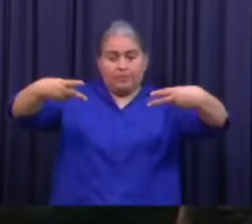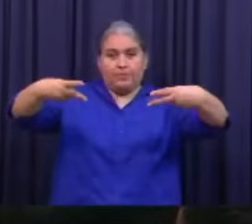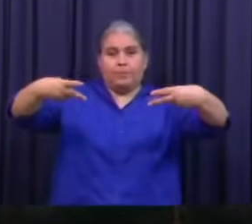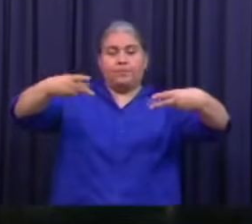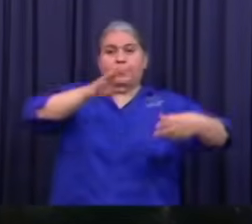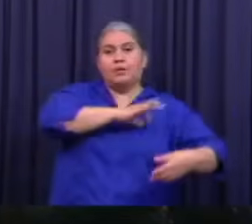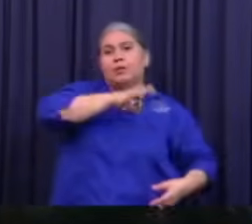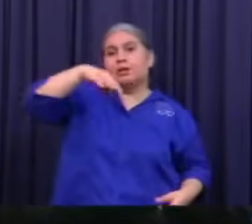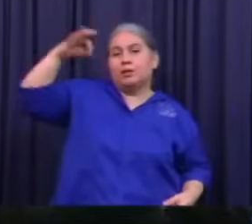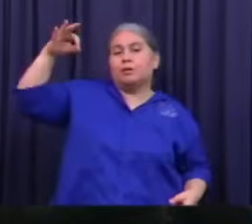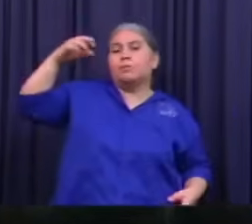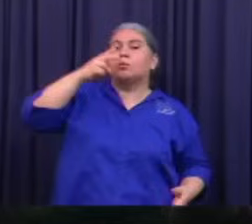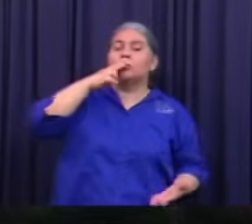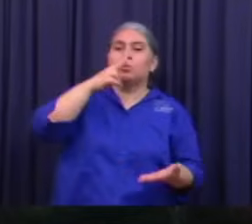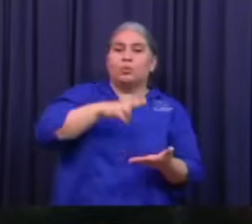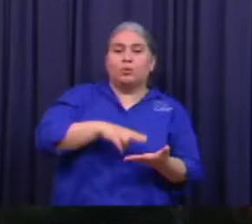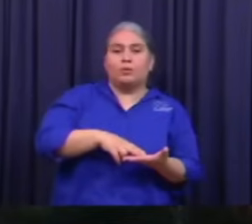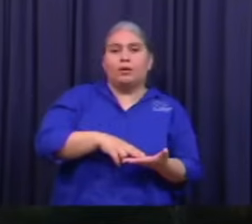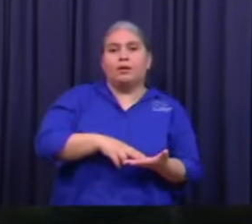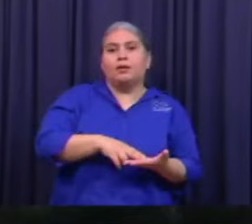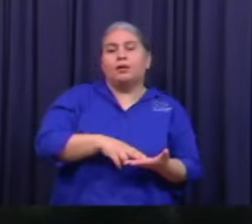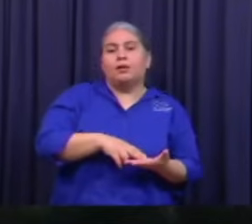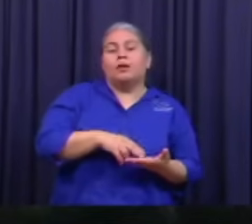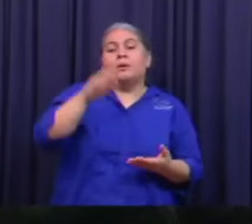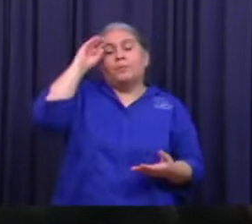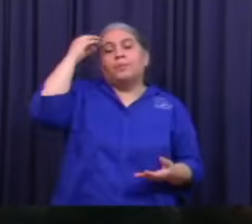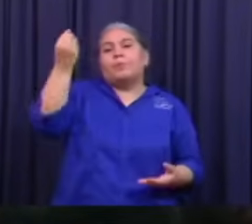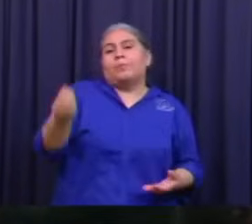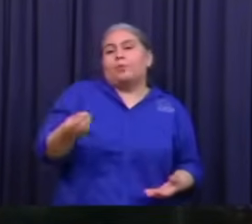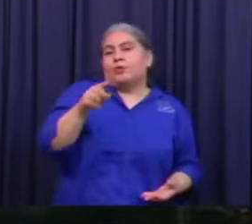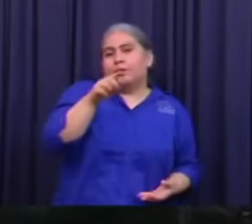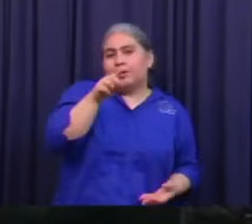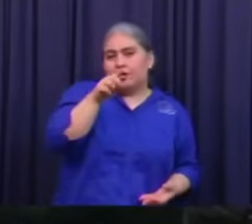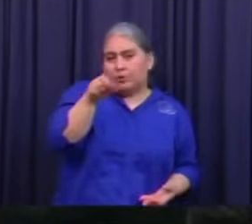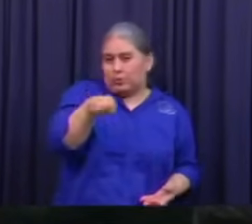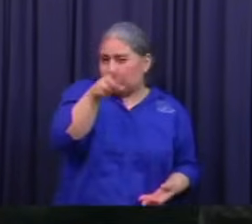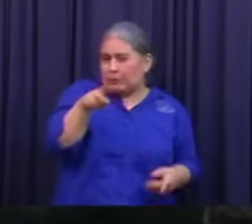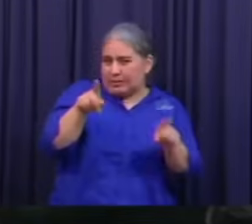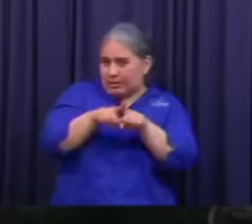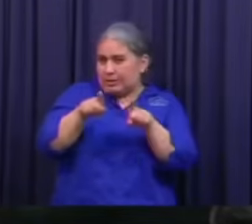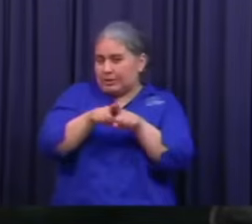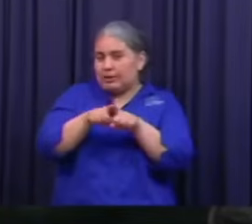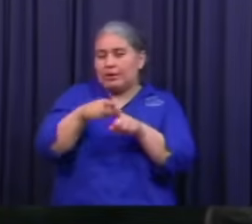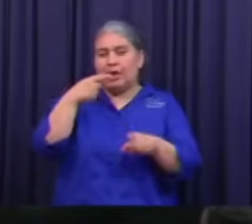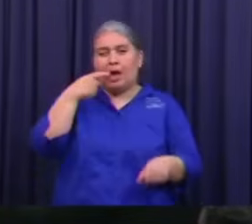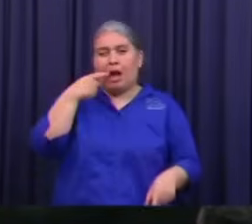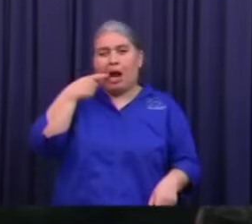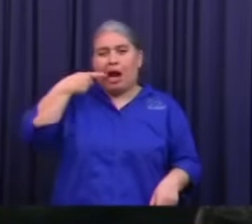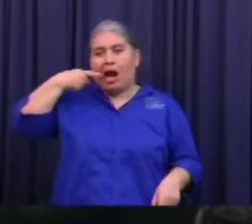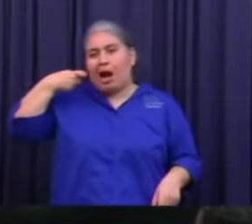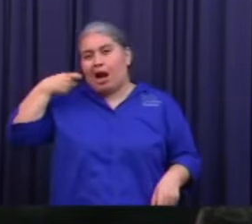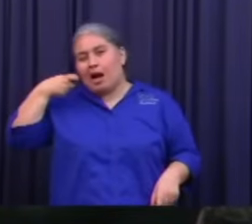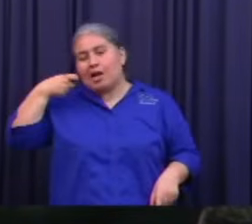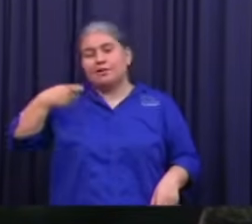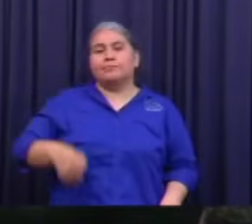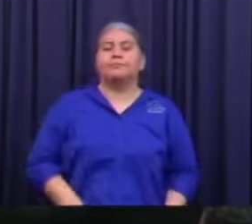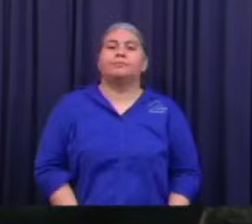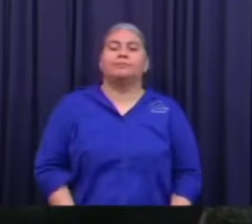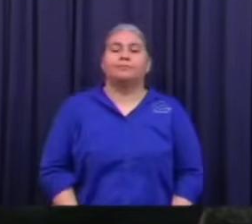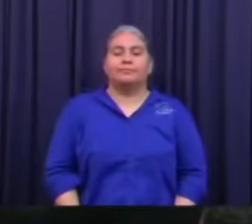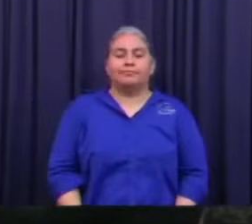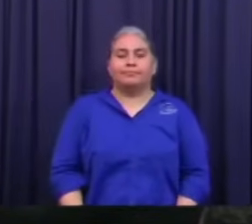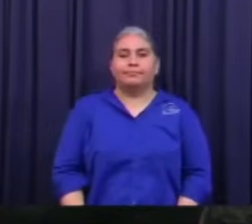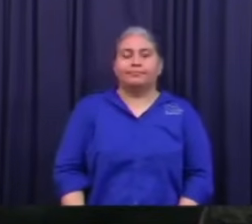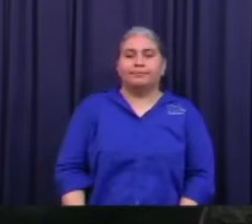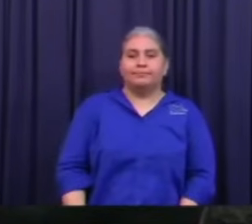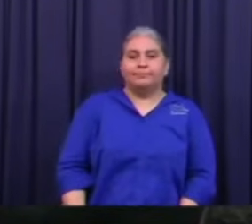considerando que ustedes también están en la carne y pueden ser tentados también Padre santo Entonces